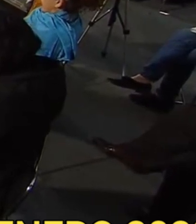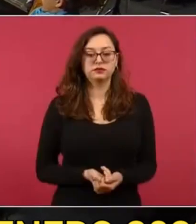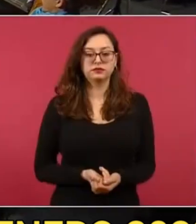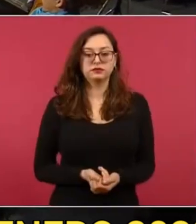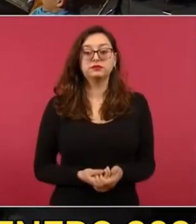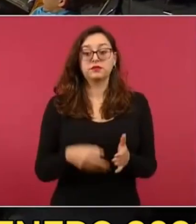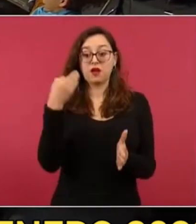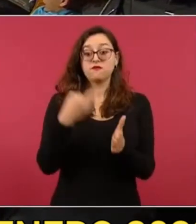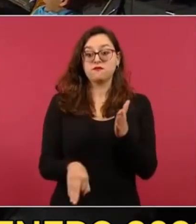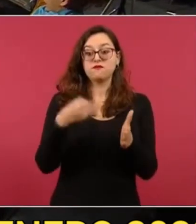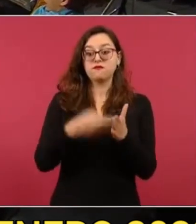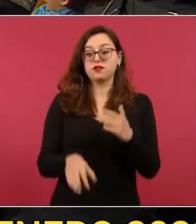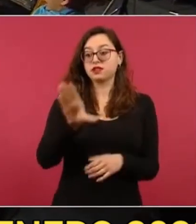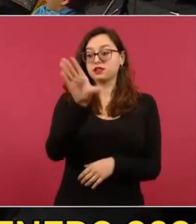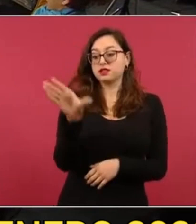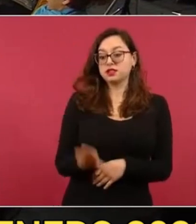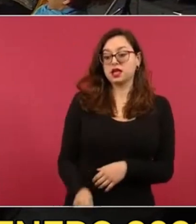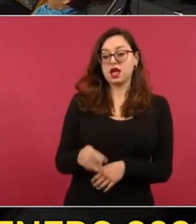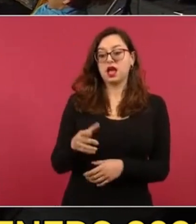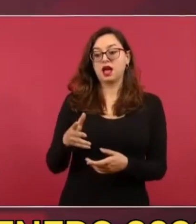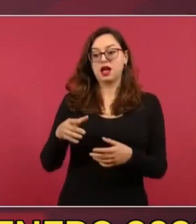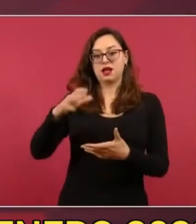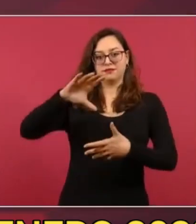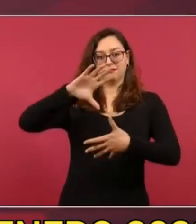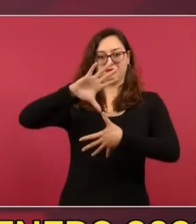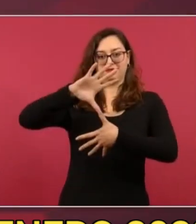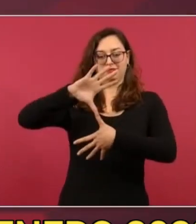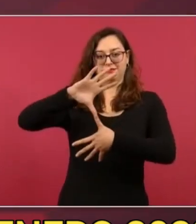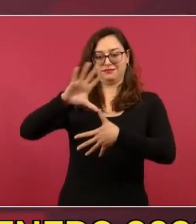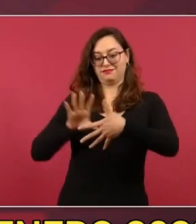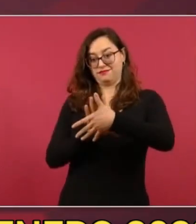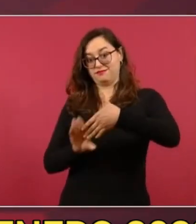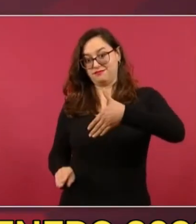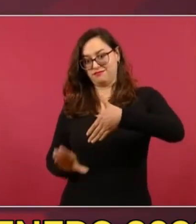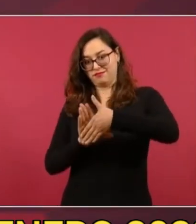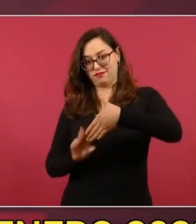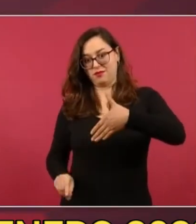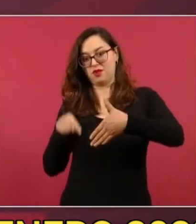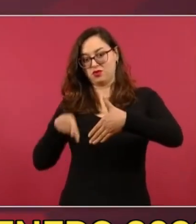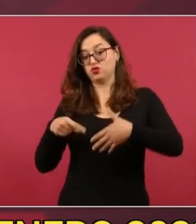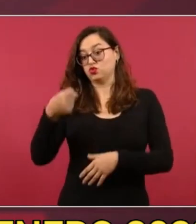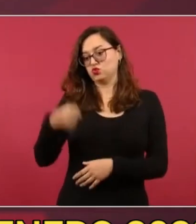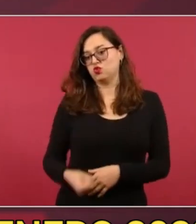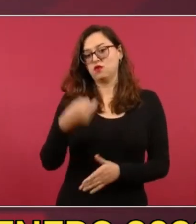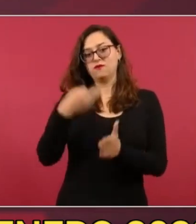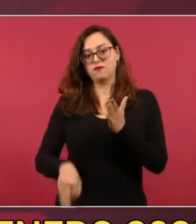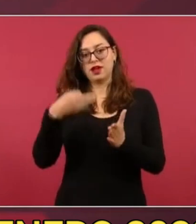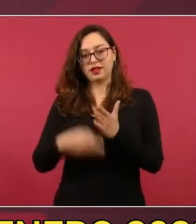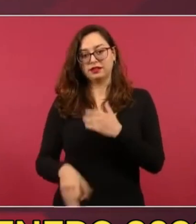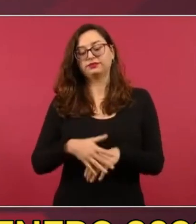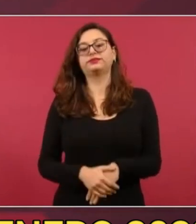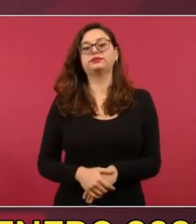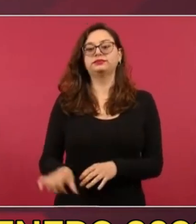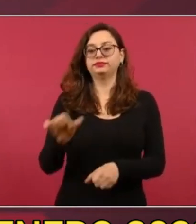me falta el sur, falta Colombia, tengo que ir a Argentina, tengo que ir a Brasil, pero no voy a